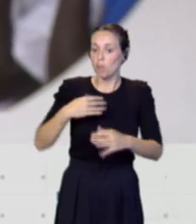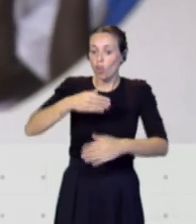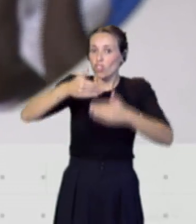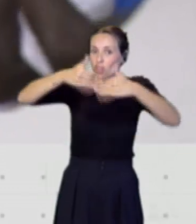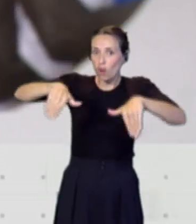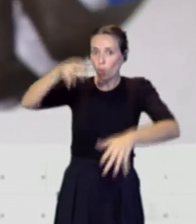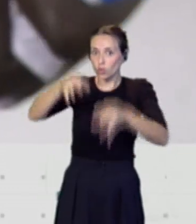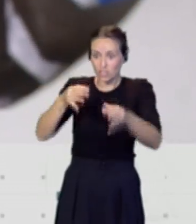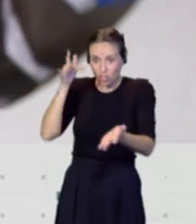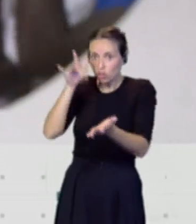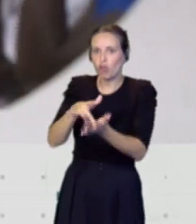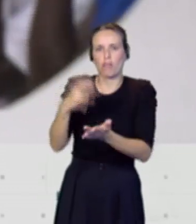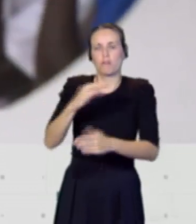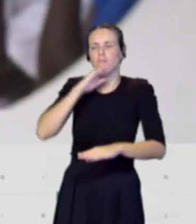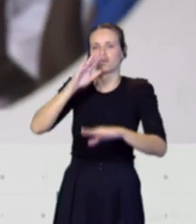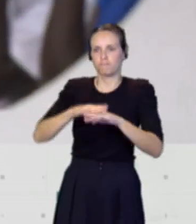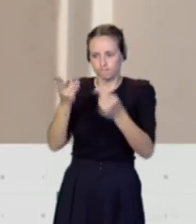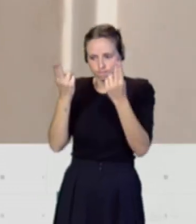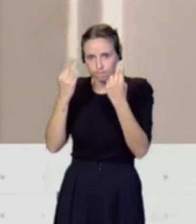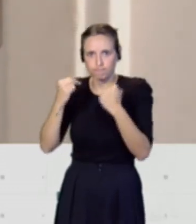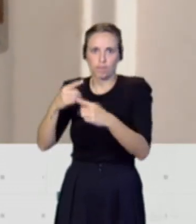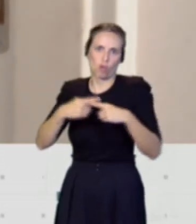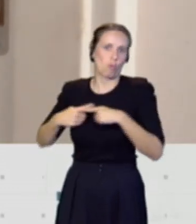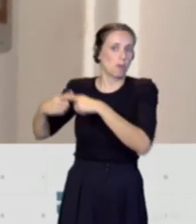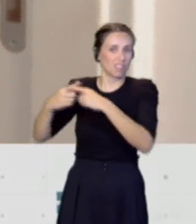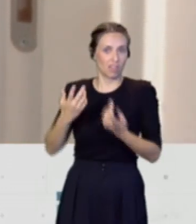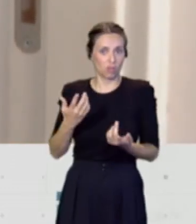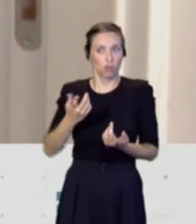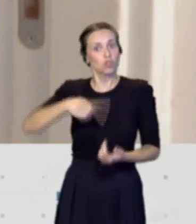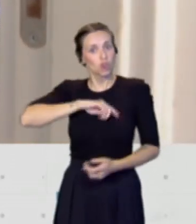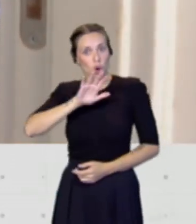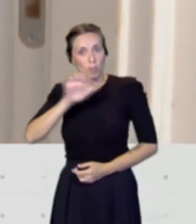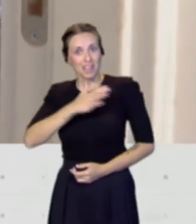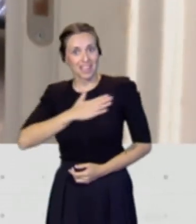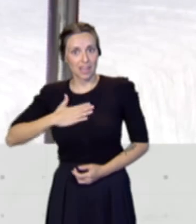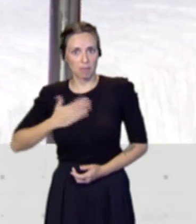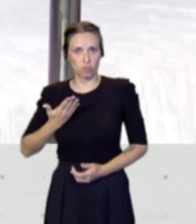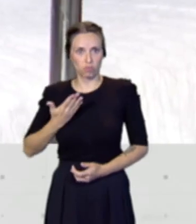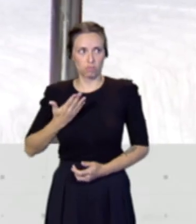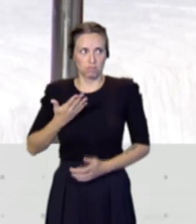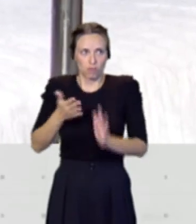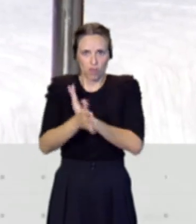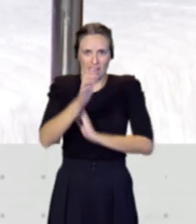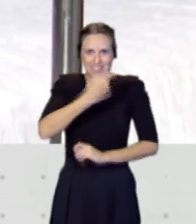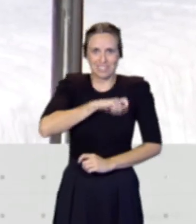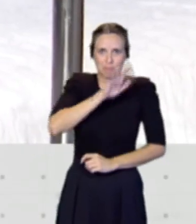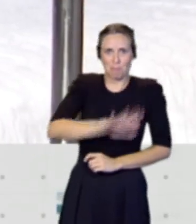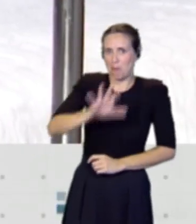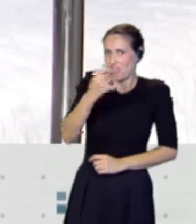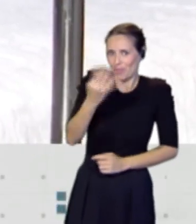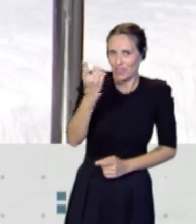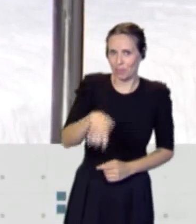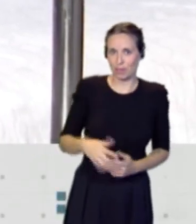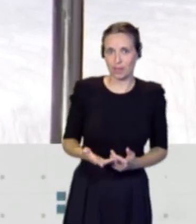es lo que hemos hecho en la Unión Europea y si lo queremos en la Unión Europea, ¿cómo no lo vamos a querer? ¿Cómo no lo vamos a practicar en la España autonómica? ¿Es consentible